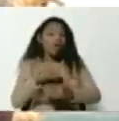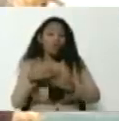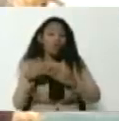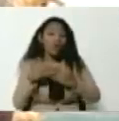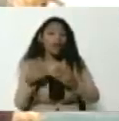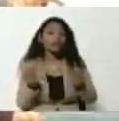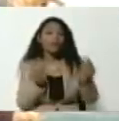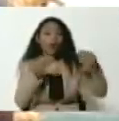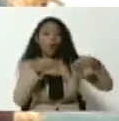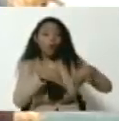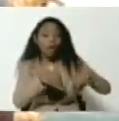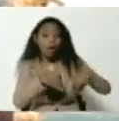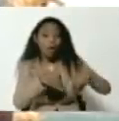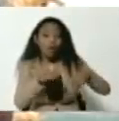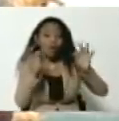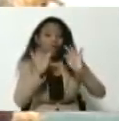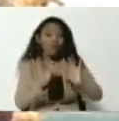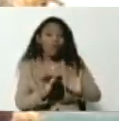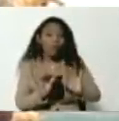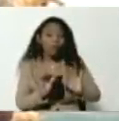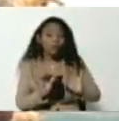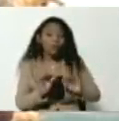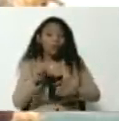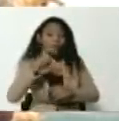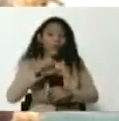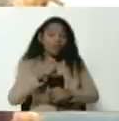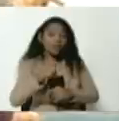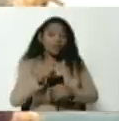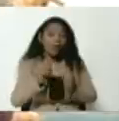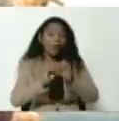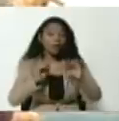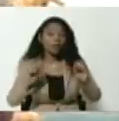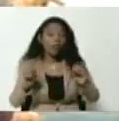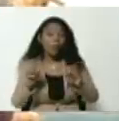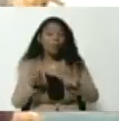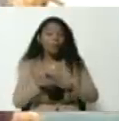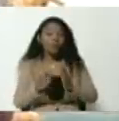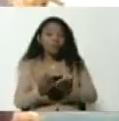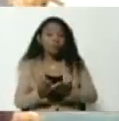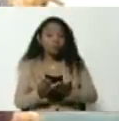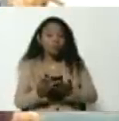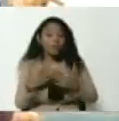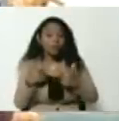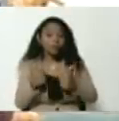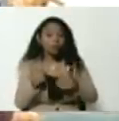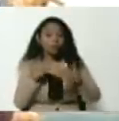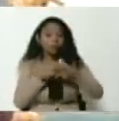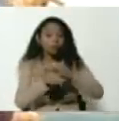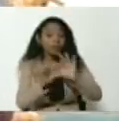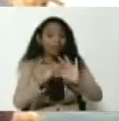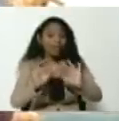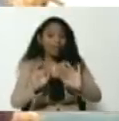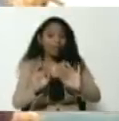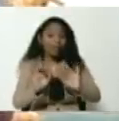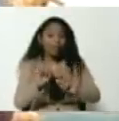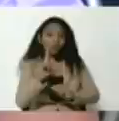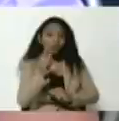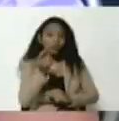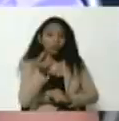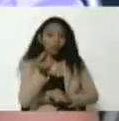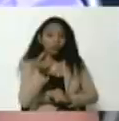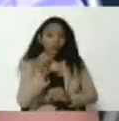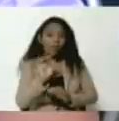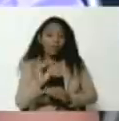habían acordado a través del mecanismo de Organización Panamericana de la Salud y Naciones Unidas, ingresaron ni siquiera un